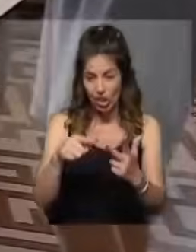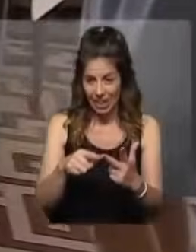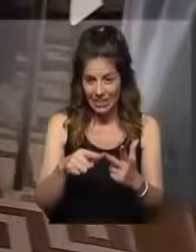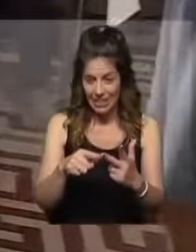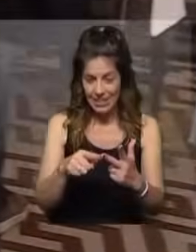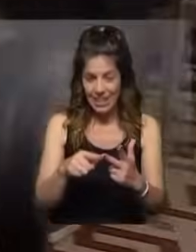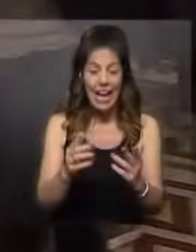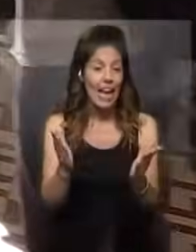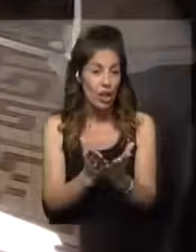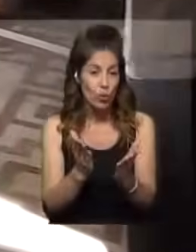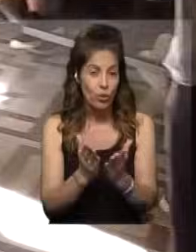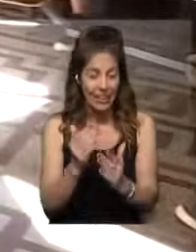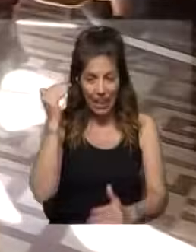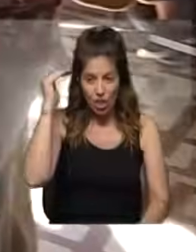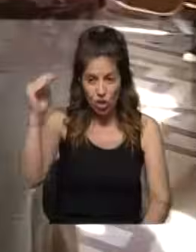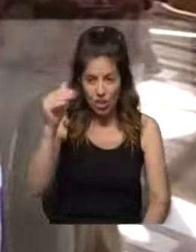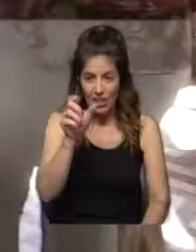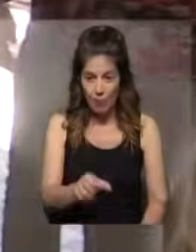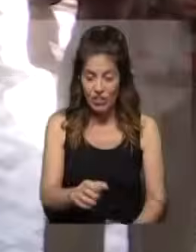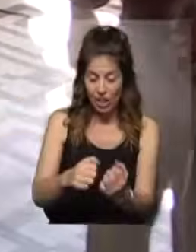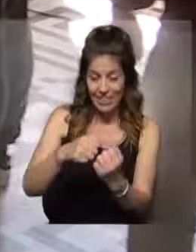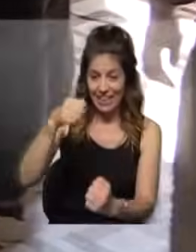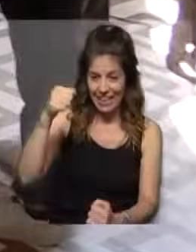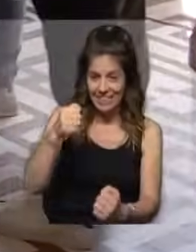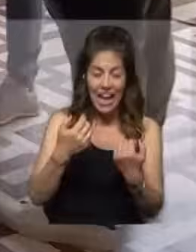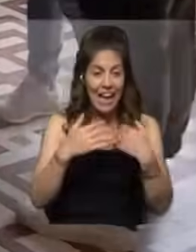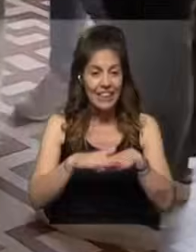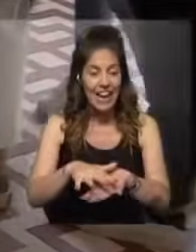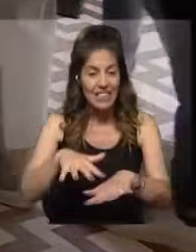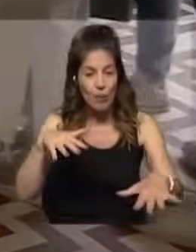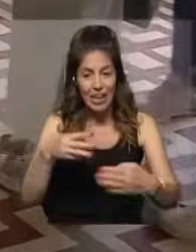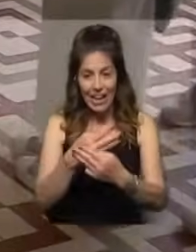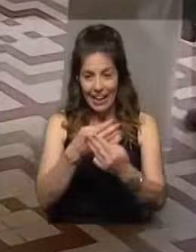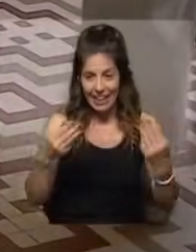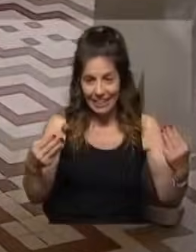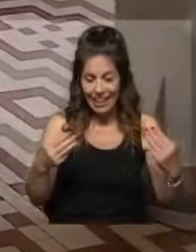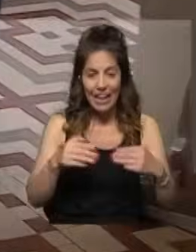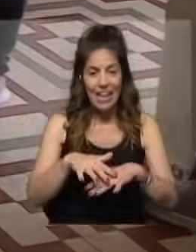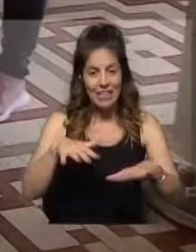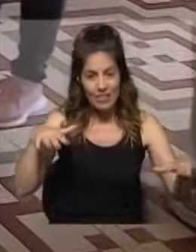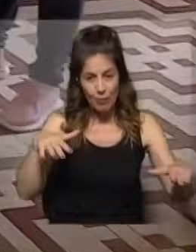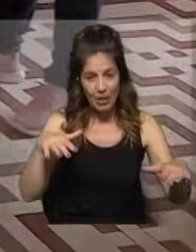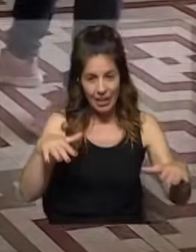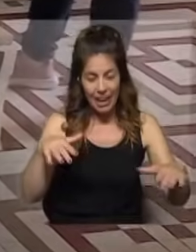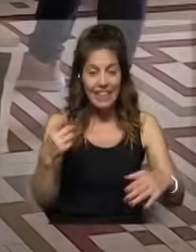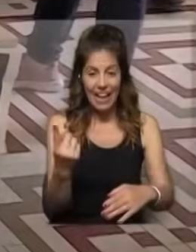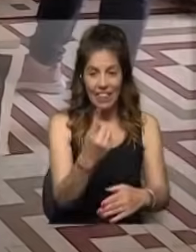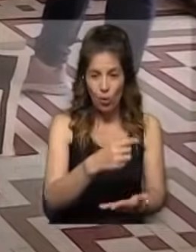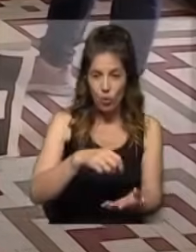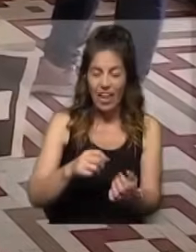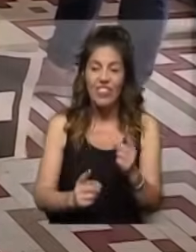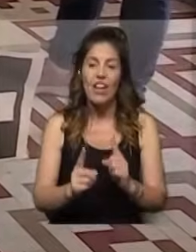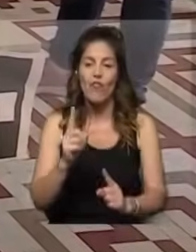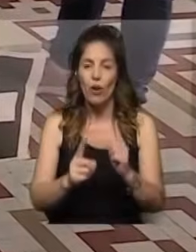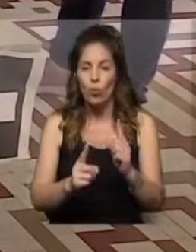de los órdenes estudiantil docente y de personas egresadas para integrar la asamblea general del claustro y la asamblea del claustro de cada facultad